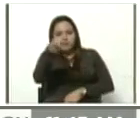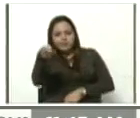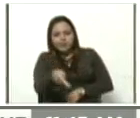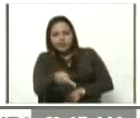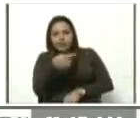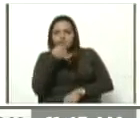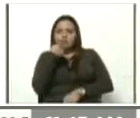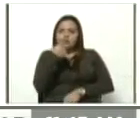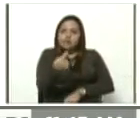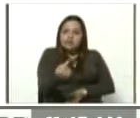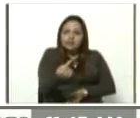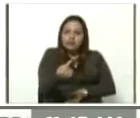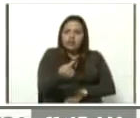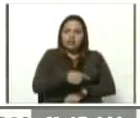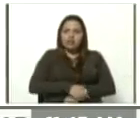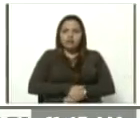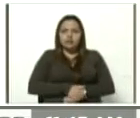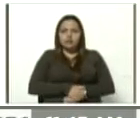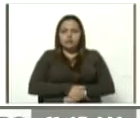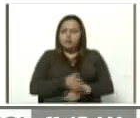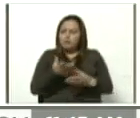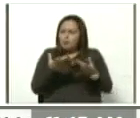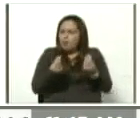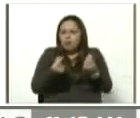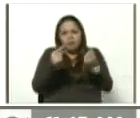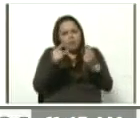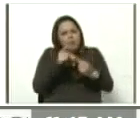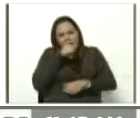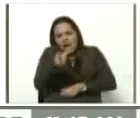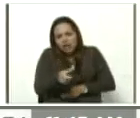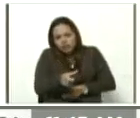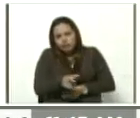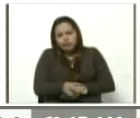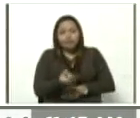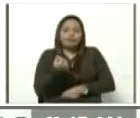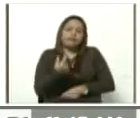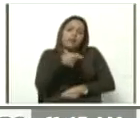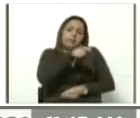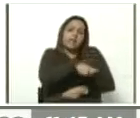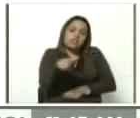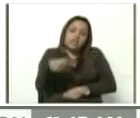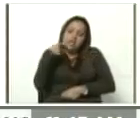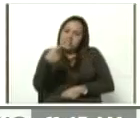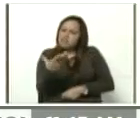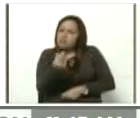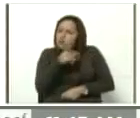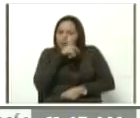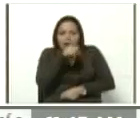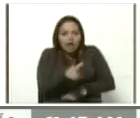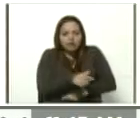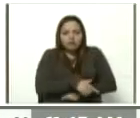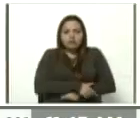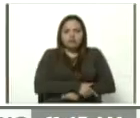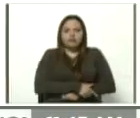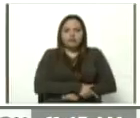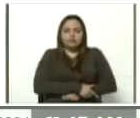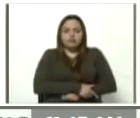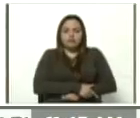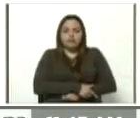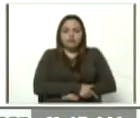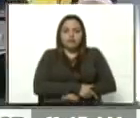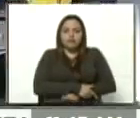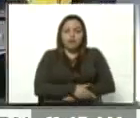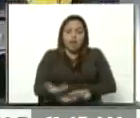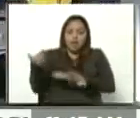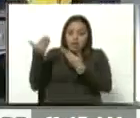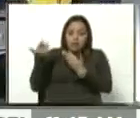decir, menos de, o sea, pocas personas dicen que es muy malo. Esto, bueno, a todos se